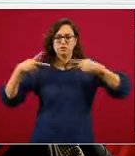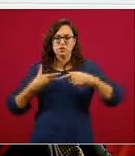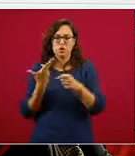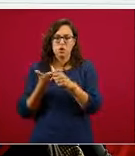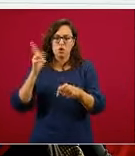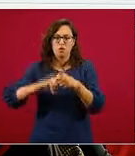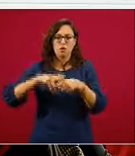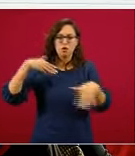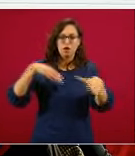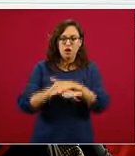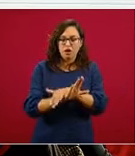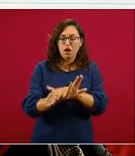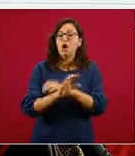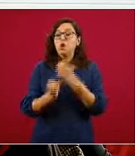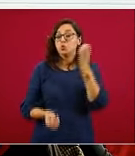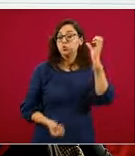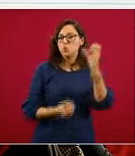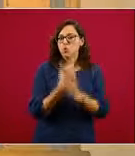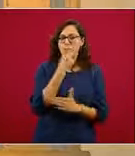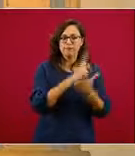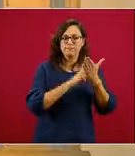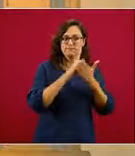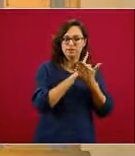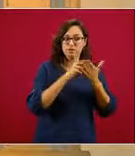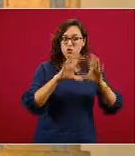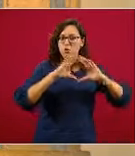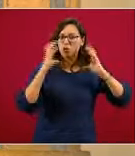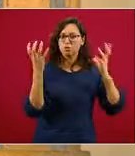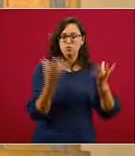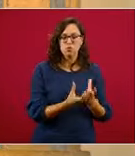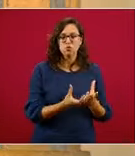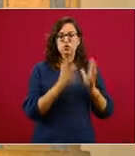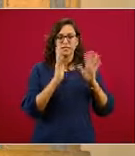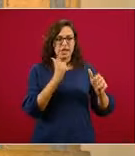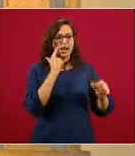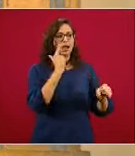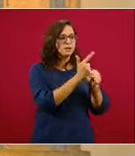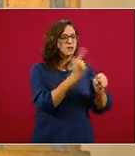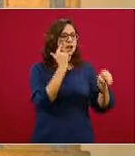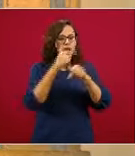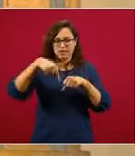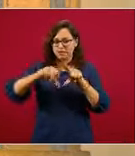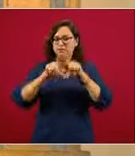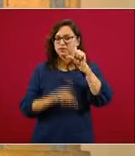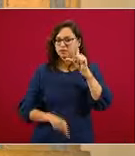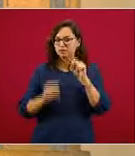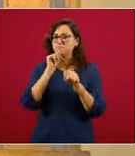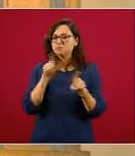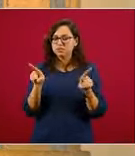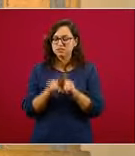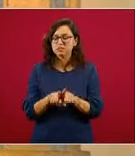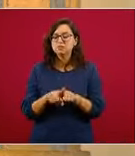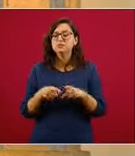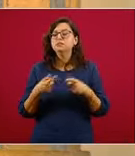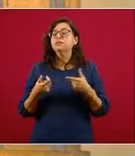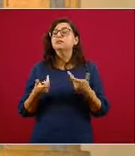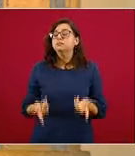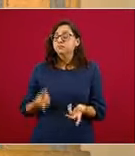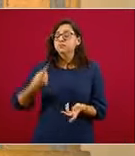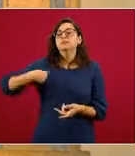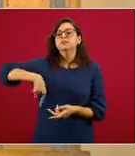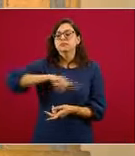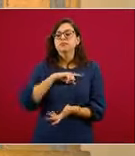de las nuevas sustancias psicoactivas que están apareciendo a nivel mundial y que también se empiezan a identificar en México. Y además hemos ido